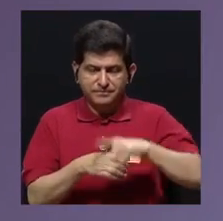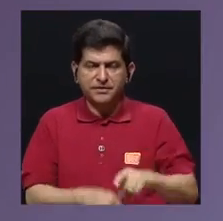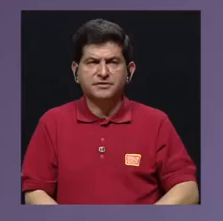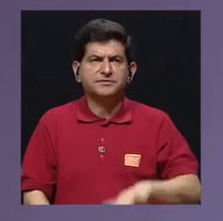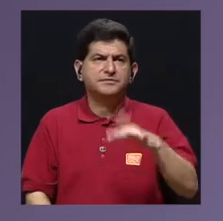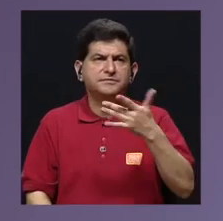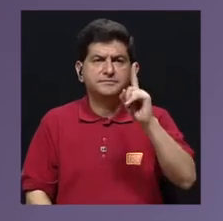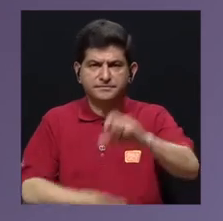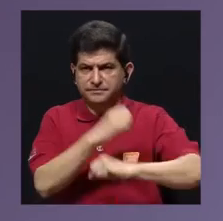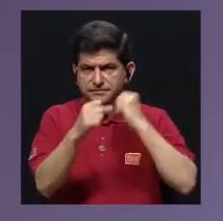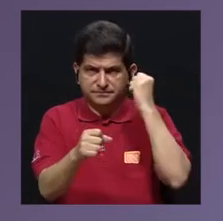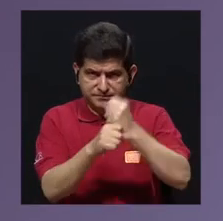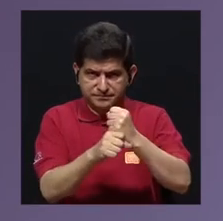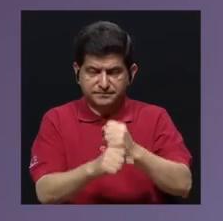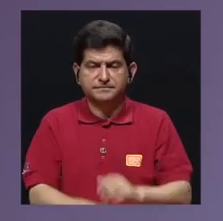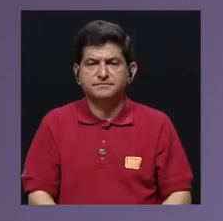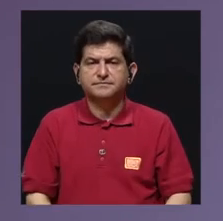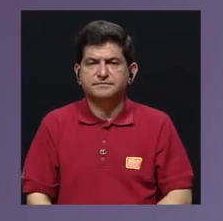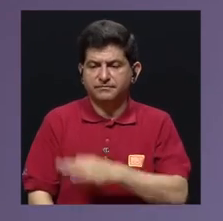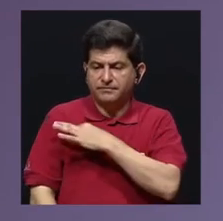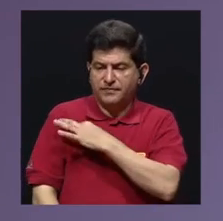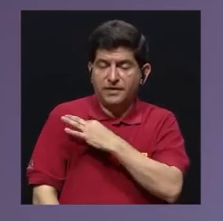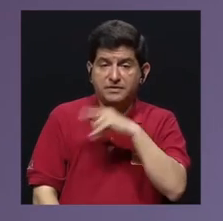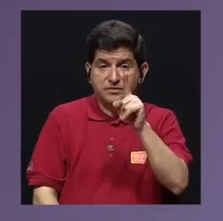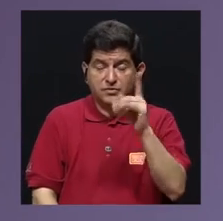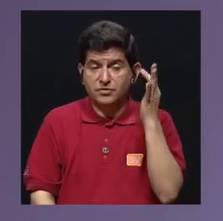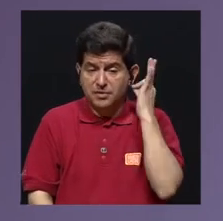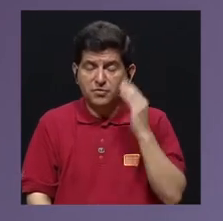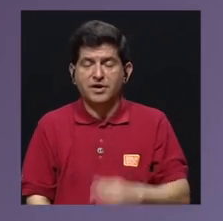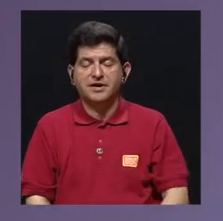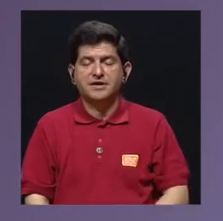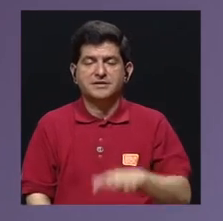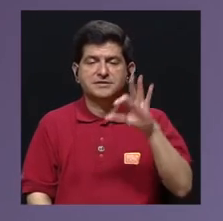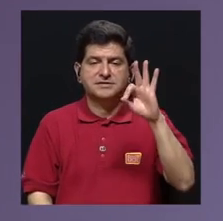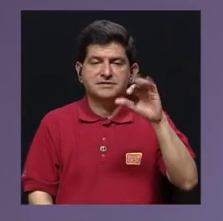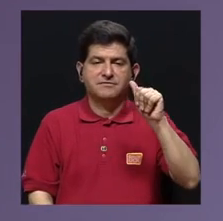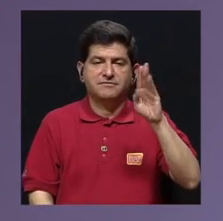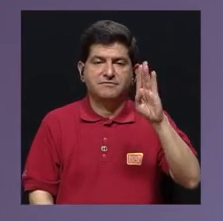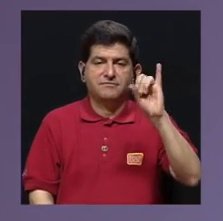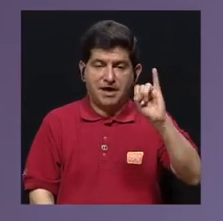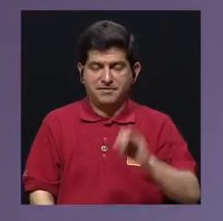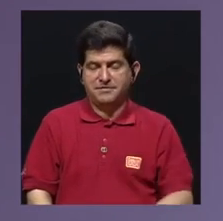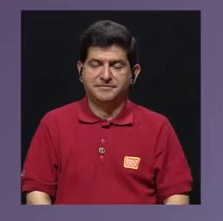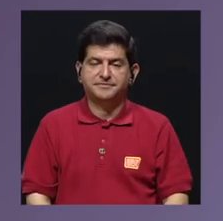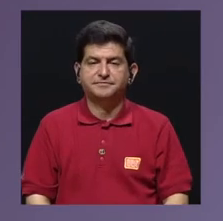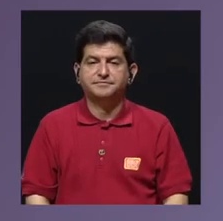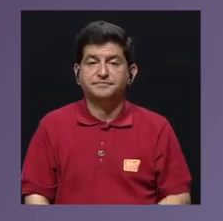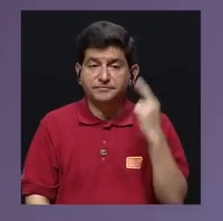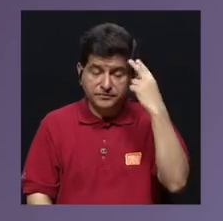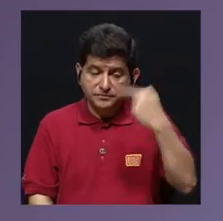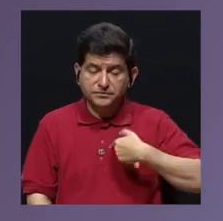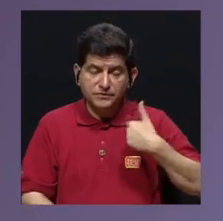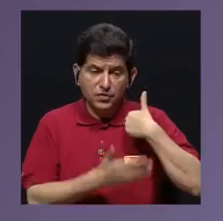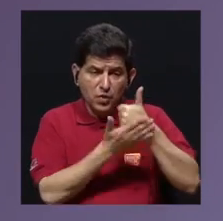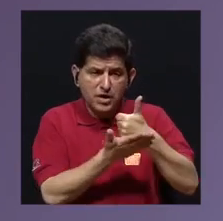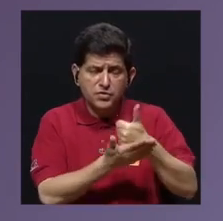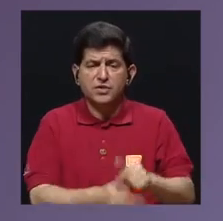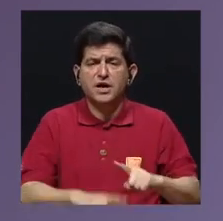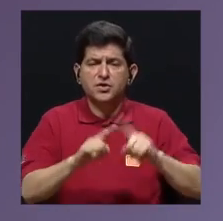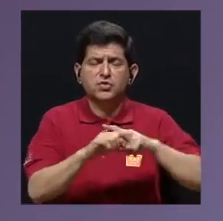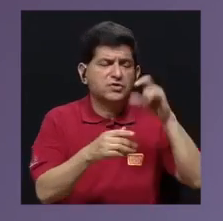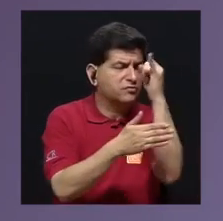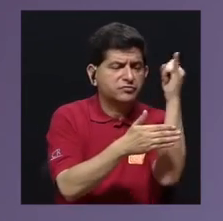Fabi, justamente porque, bueno, yo estaba colaborando con unos artes y, bueno, ellos me hacen la invitación de por qué